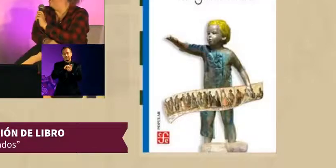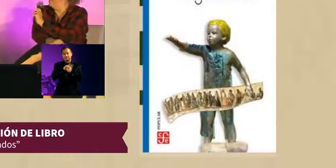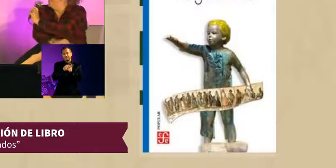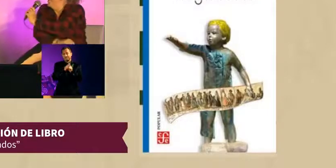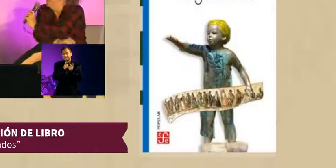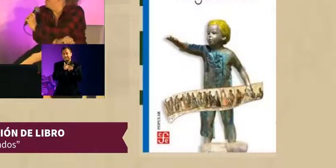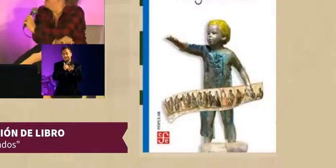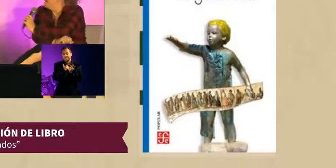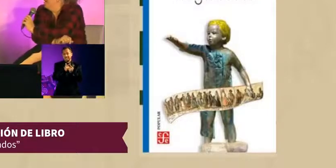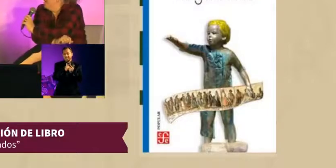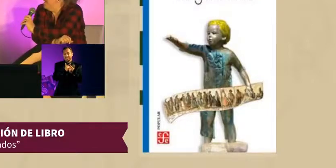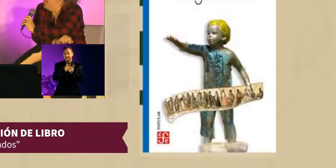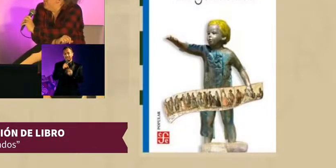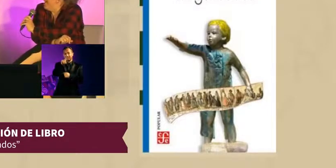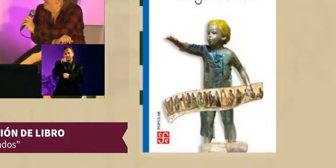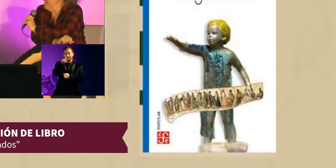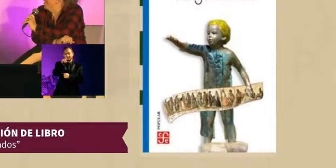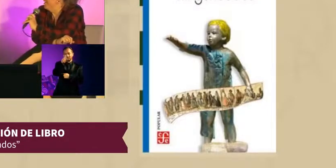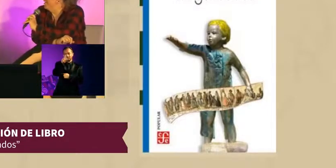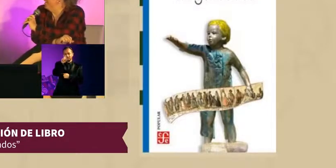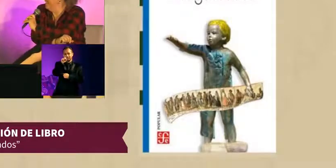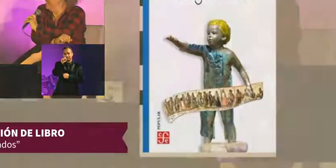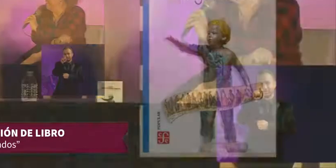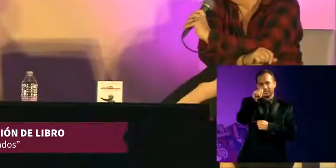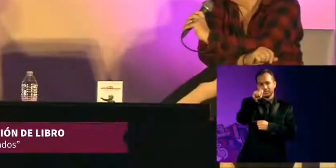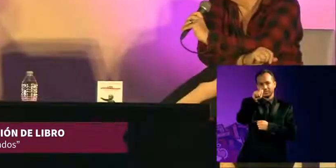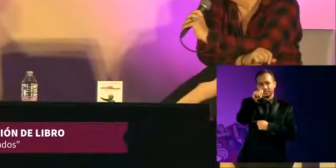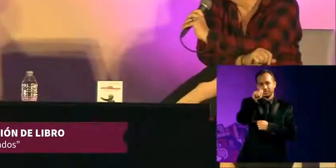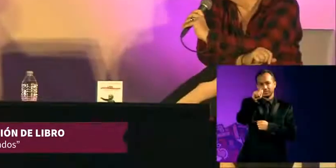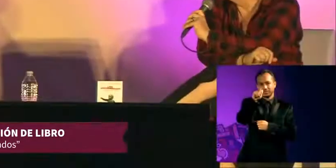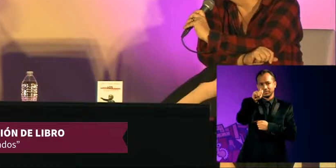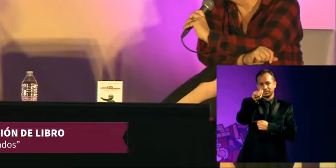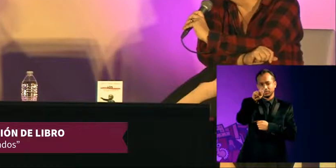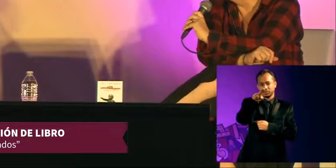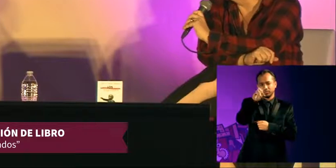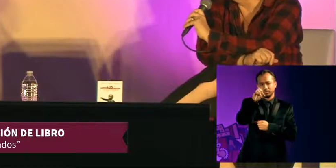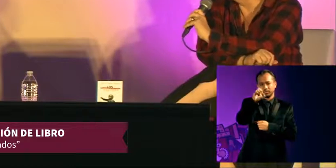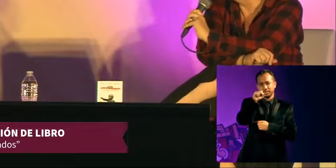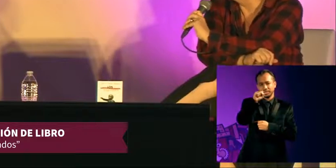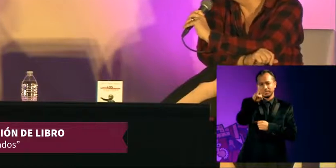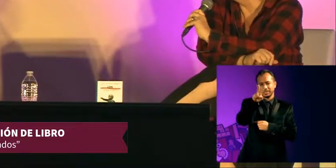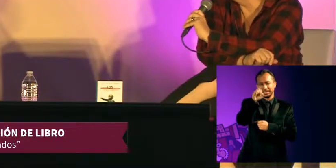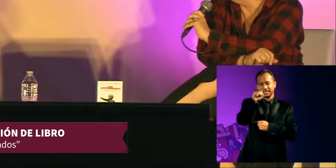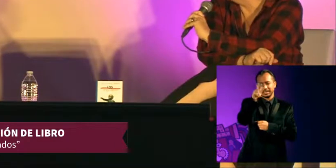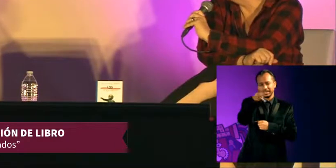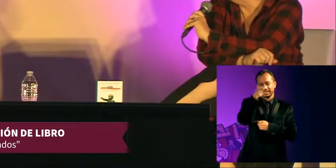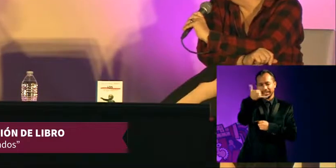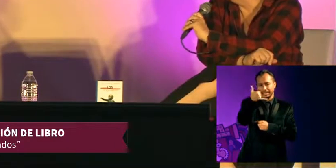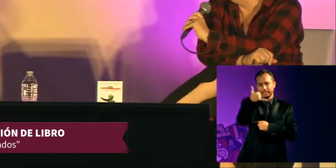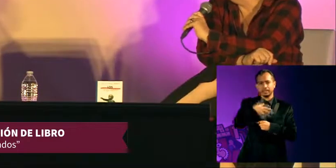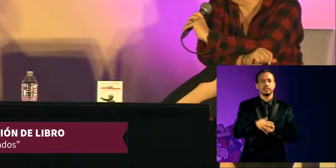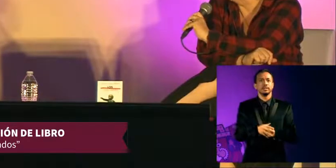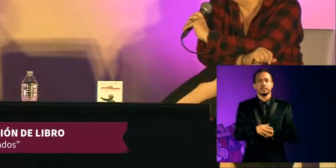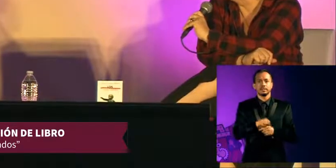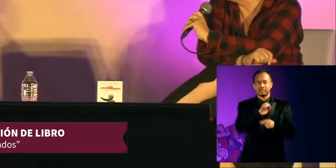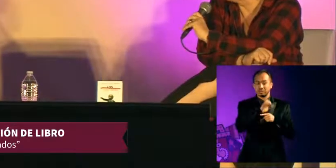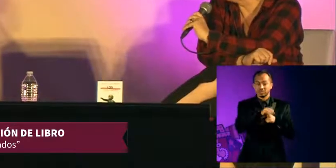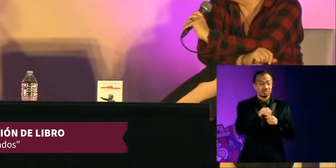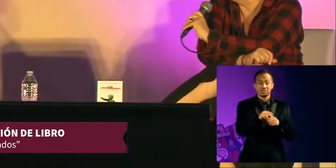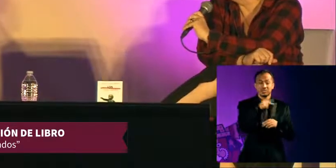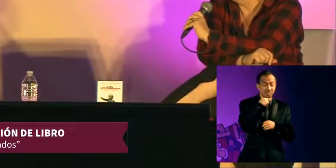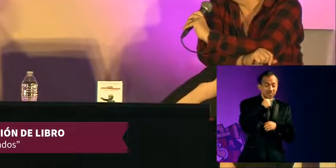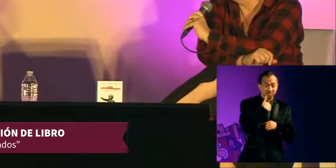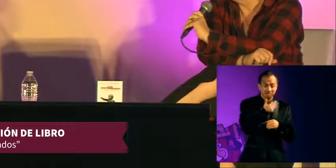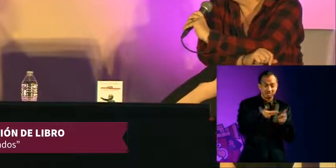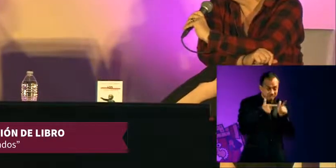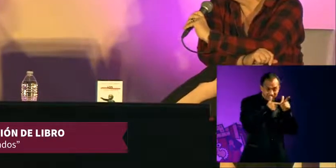conmigo no no no te falta mucho tour ale le falta un siglo dale y entonces no estoy